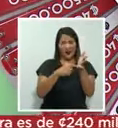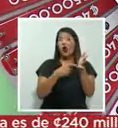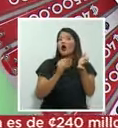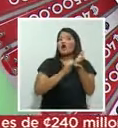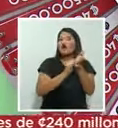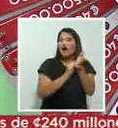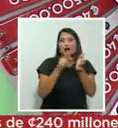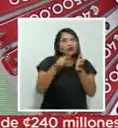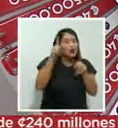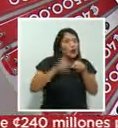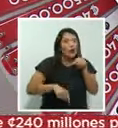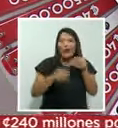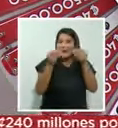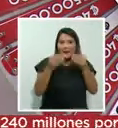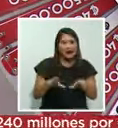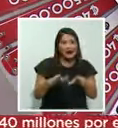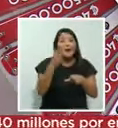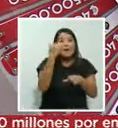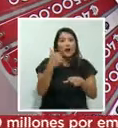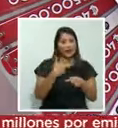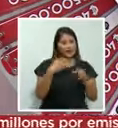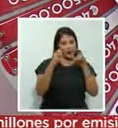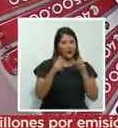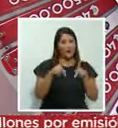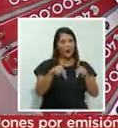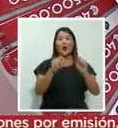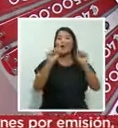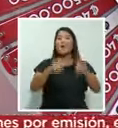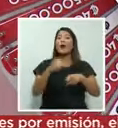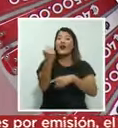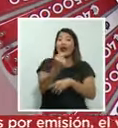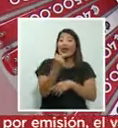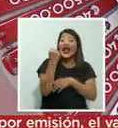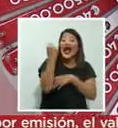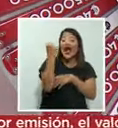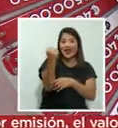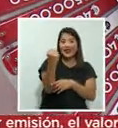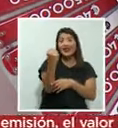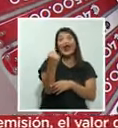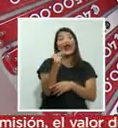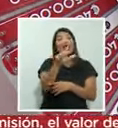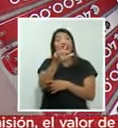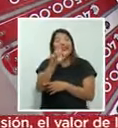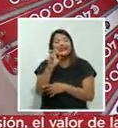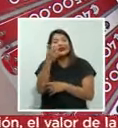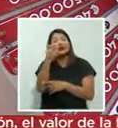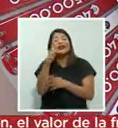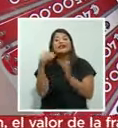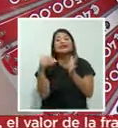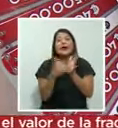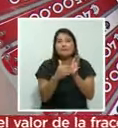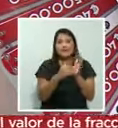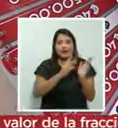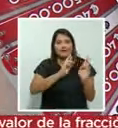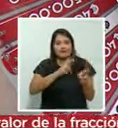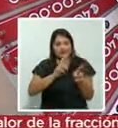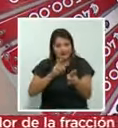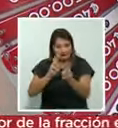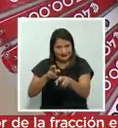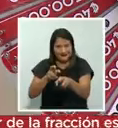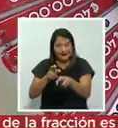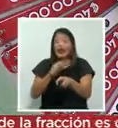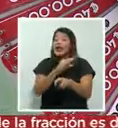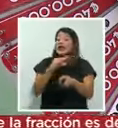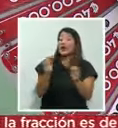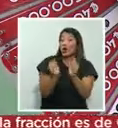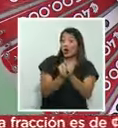no se puede perder porque tiene la oportunidad de llevarse uno de los 313 mil premios disponibles. Incluso